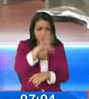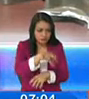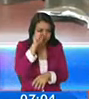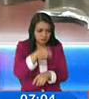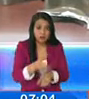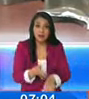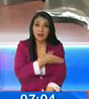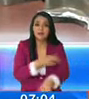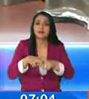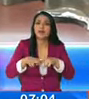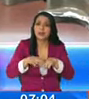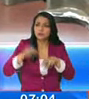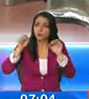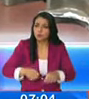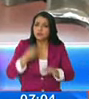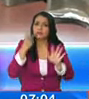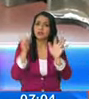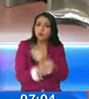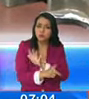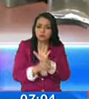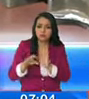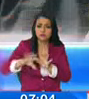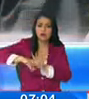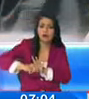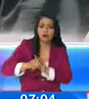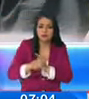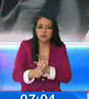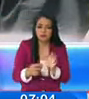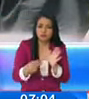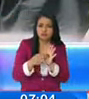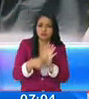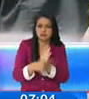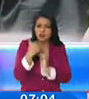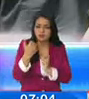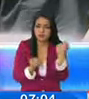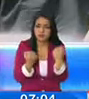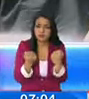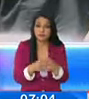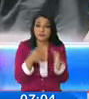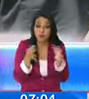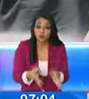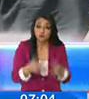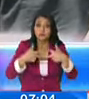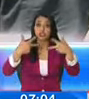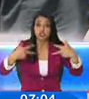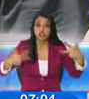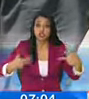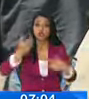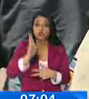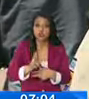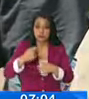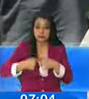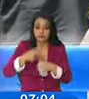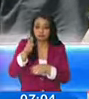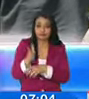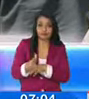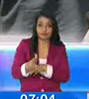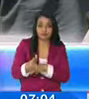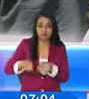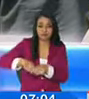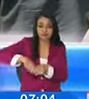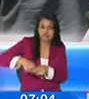un taxista denunció el robo de la computadora de su vehículo. En el sector Chillogallo había estado estacionado el vehículo y habían forzado las puertas y